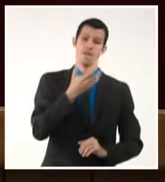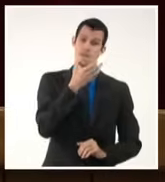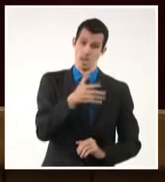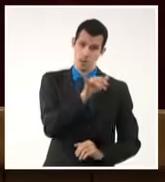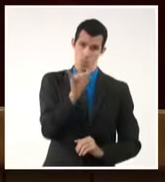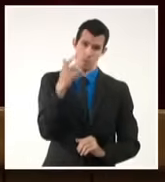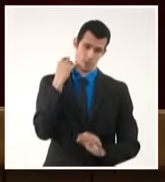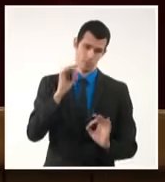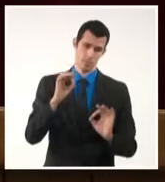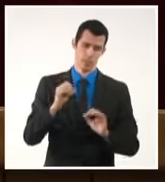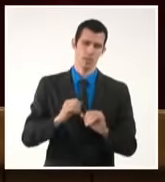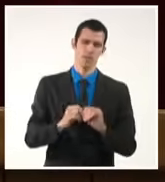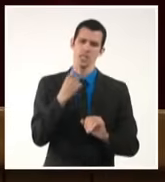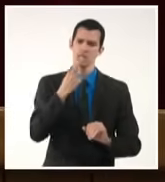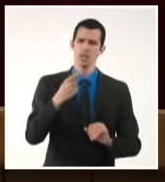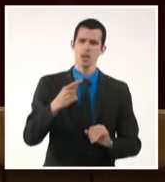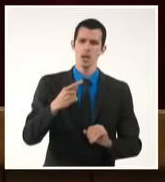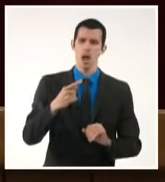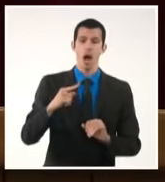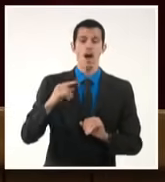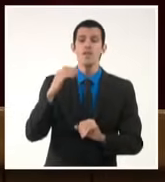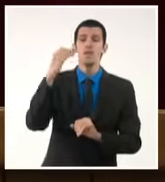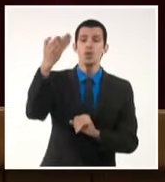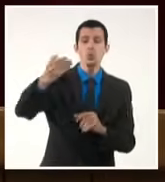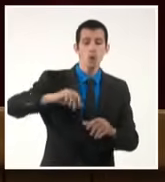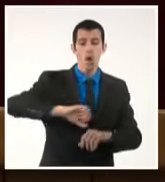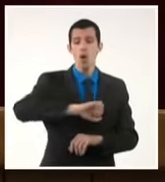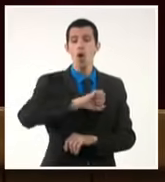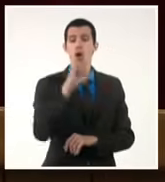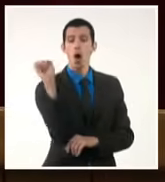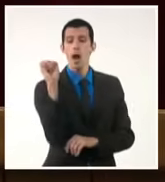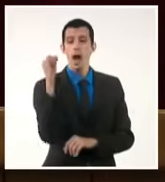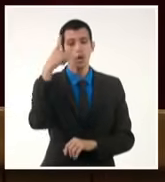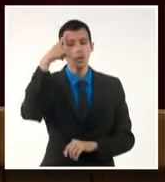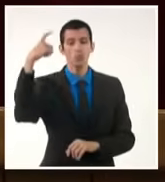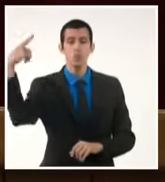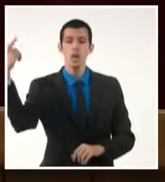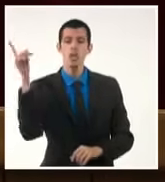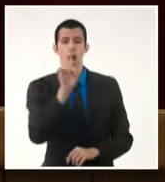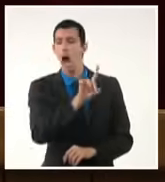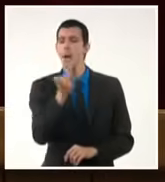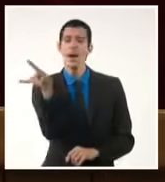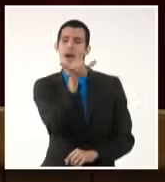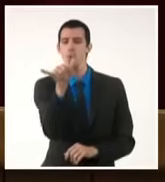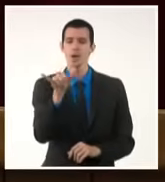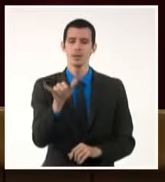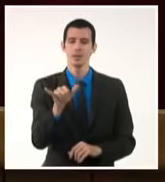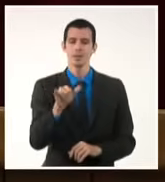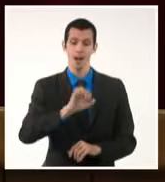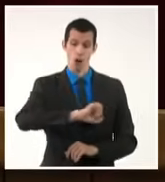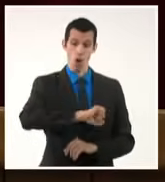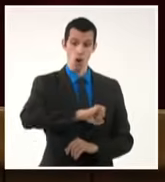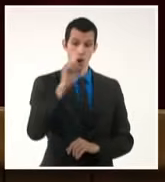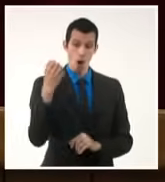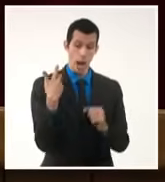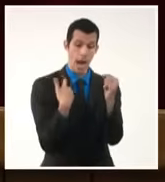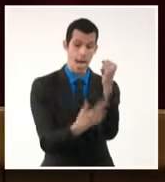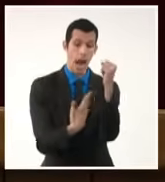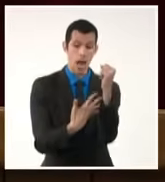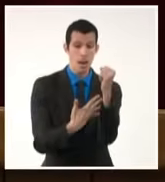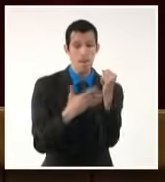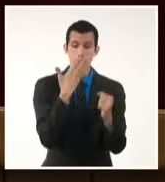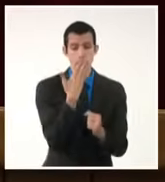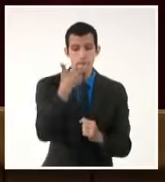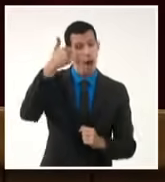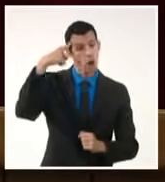veces por encima de los sueños. Fin de la cita. Entonces, Juntos hagamos posible el sueño de derrotar